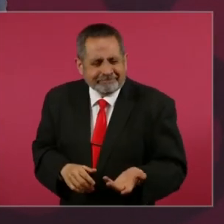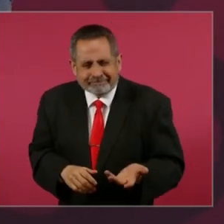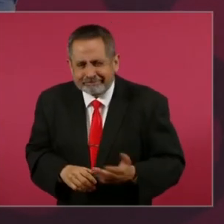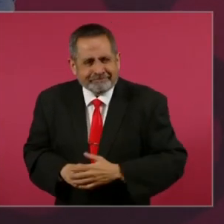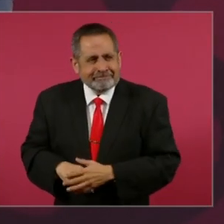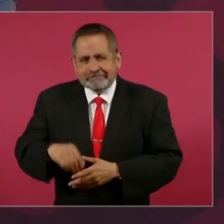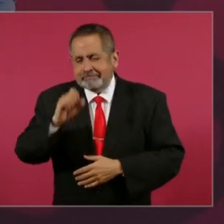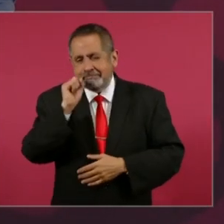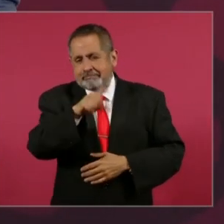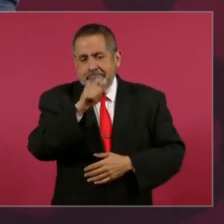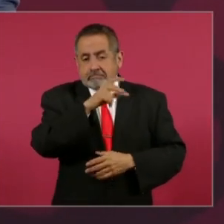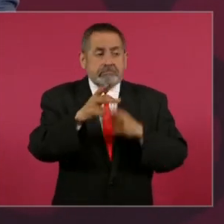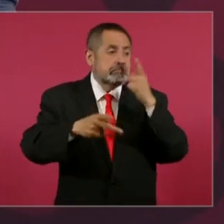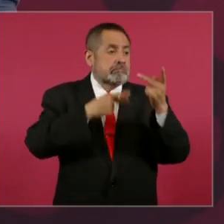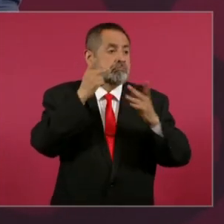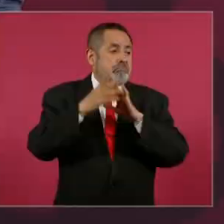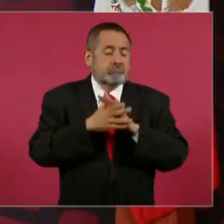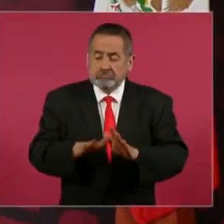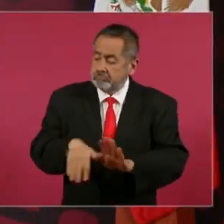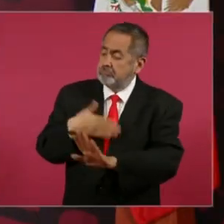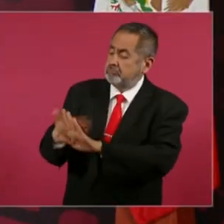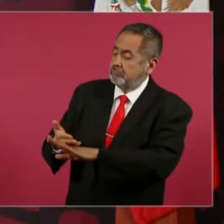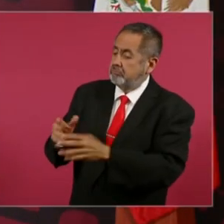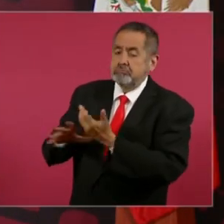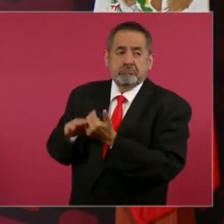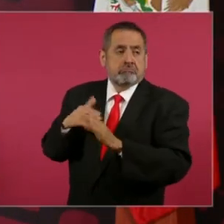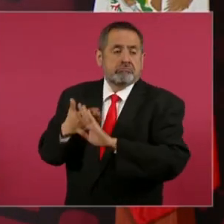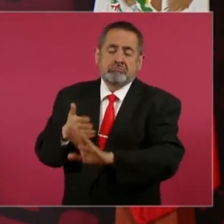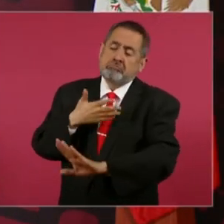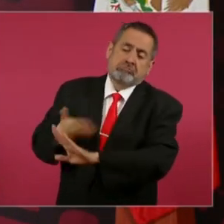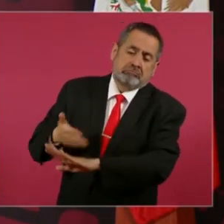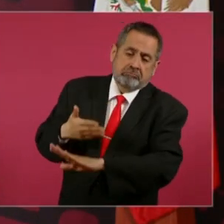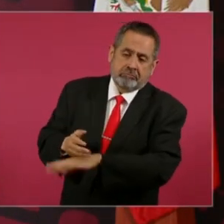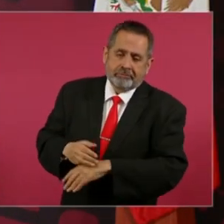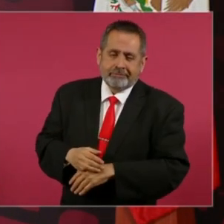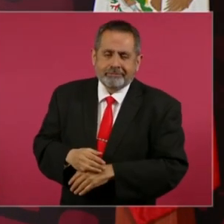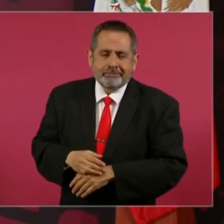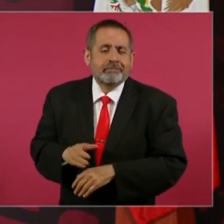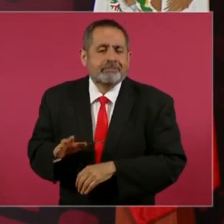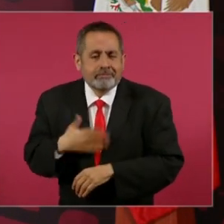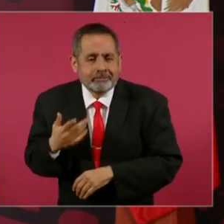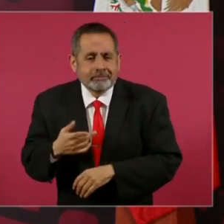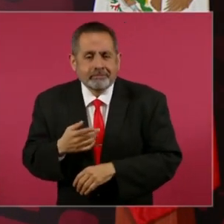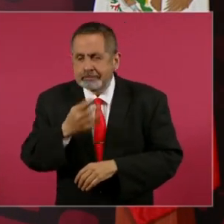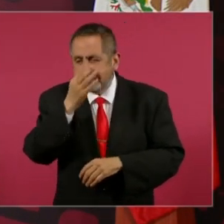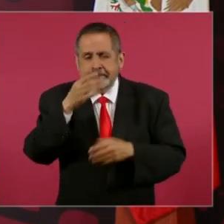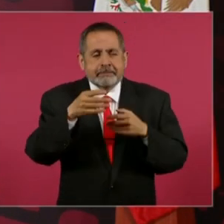¿Y con la propaganda antimigrante? Porque vienen las elecciones.